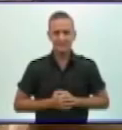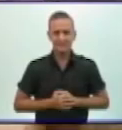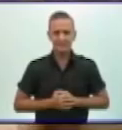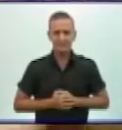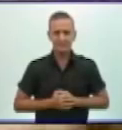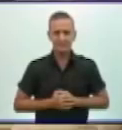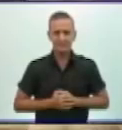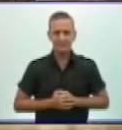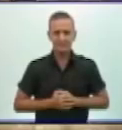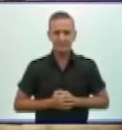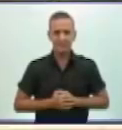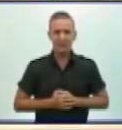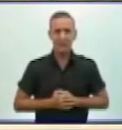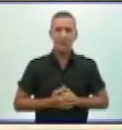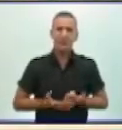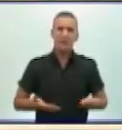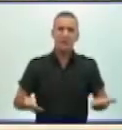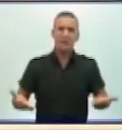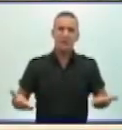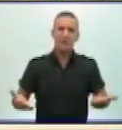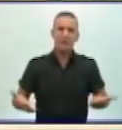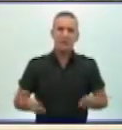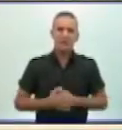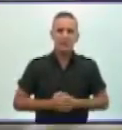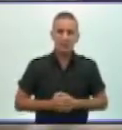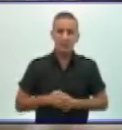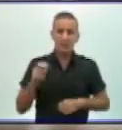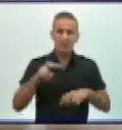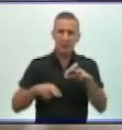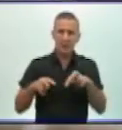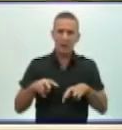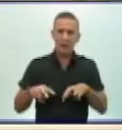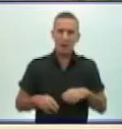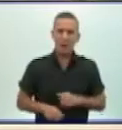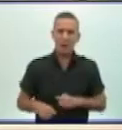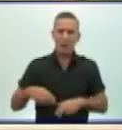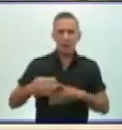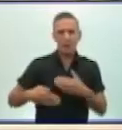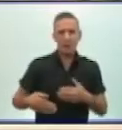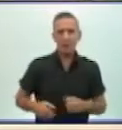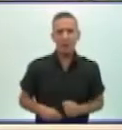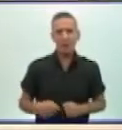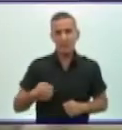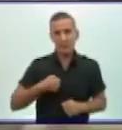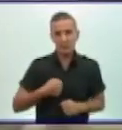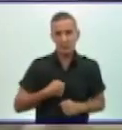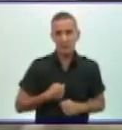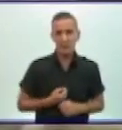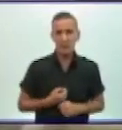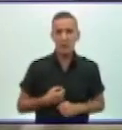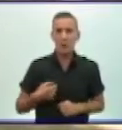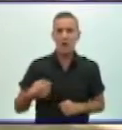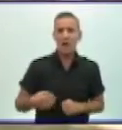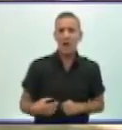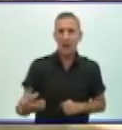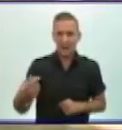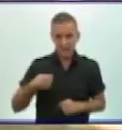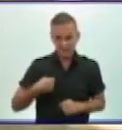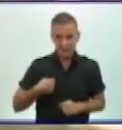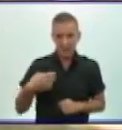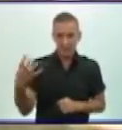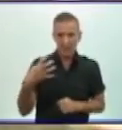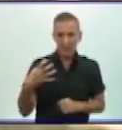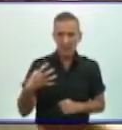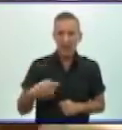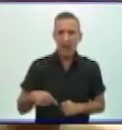Compadre, ¿quién llegaste? Ya me vi sin ti. Y te ibas a buscar tremendo lío conmigo, porque yo me demoré por oír la descarga que era para ti. ¿Por qué tú dices? Ahora mismo me